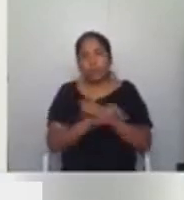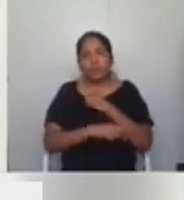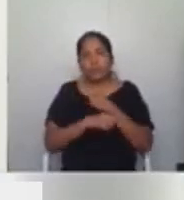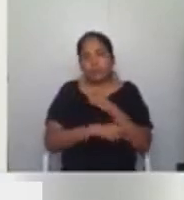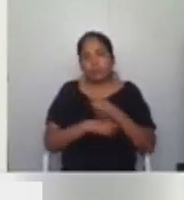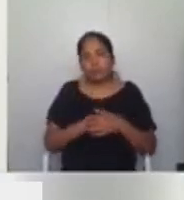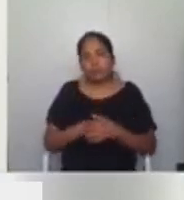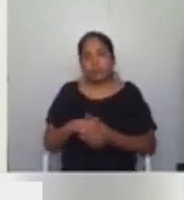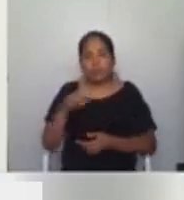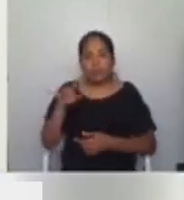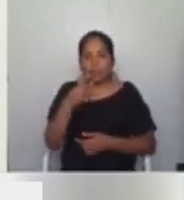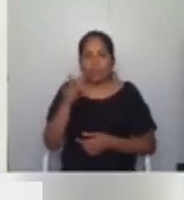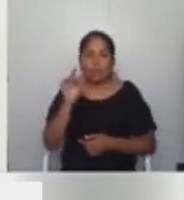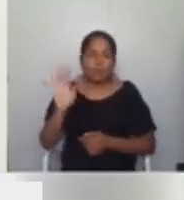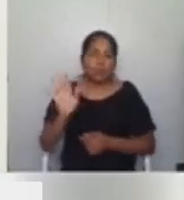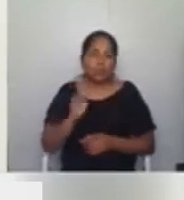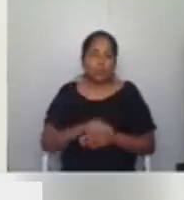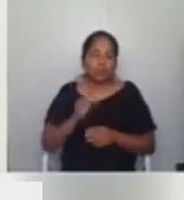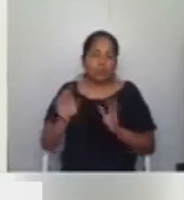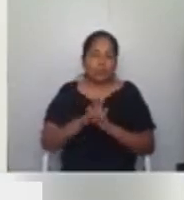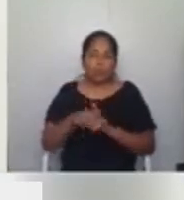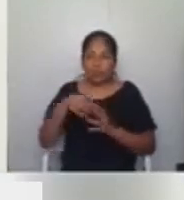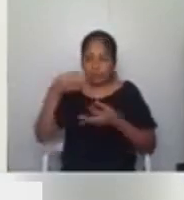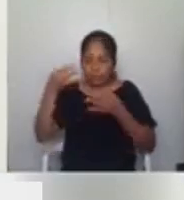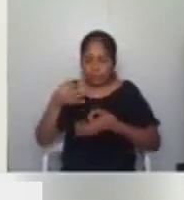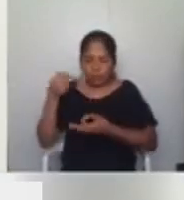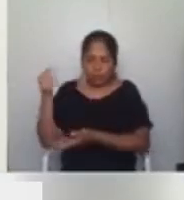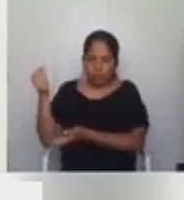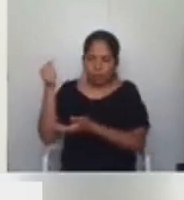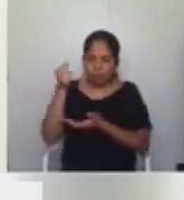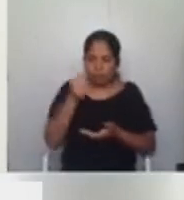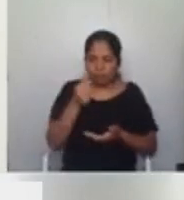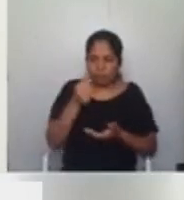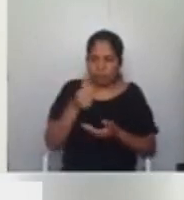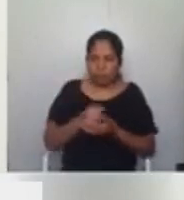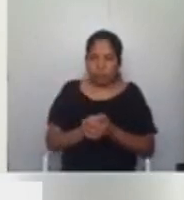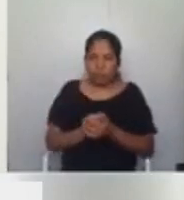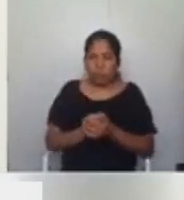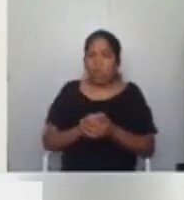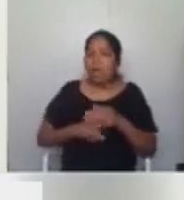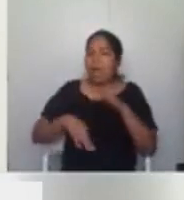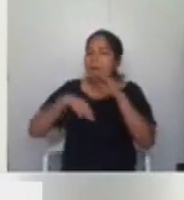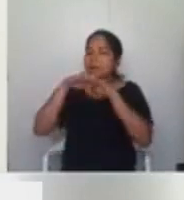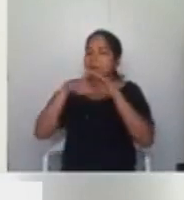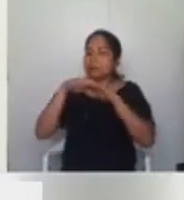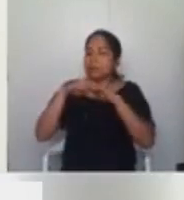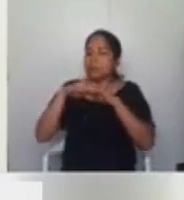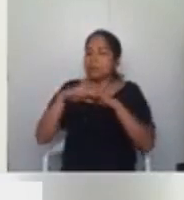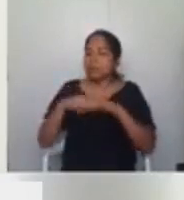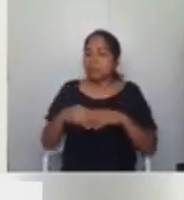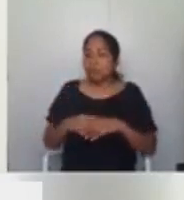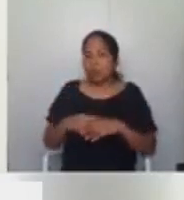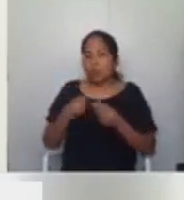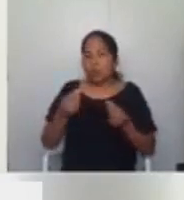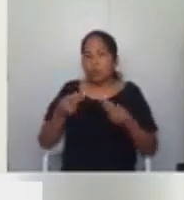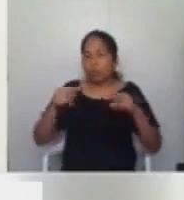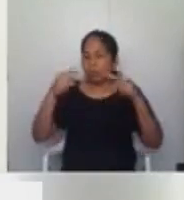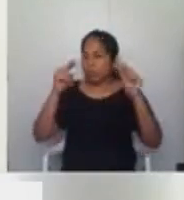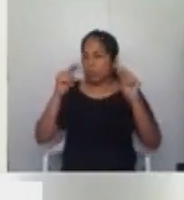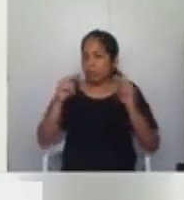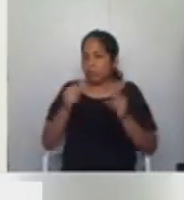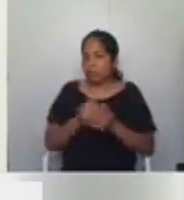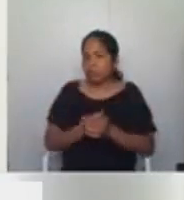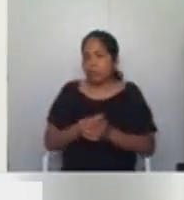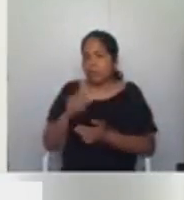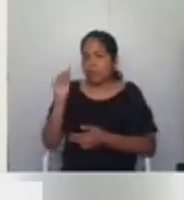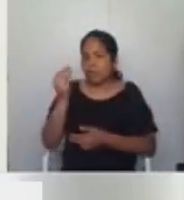garantiza que el monto no sobrepasa lo pactado, pues no hay adendas, la famosa adenda brasileña, ¿no?